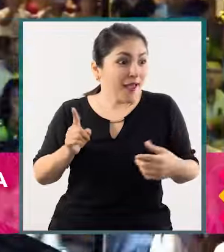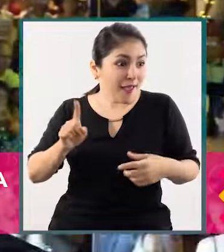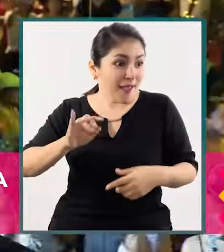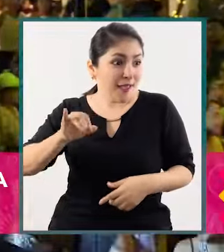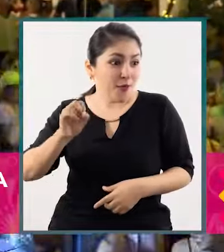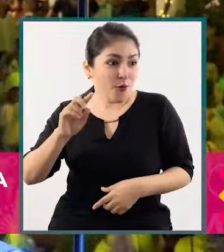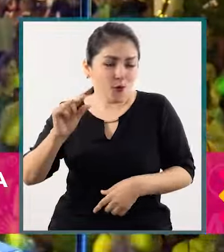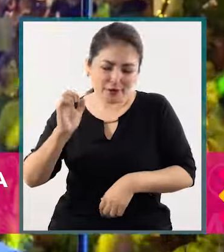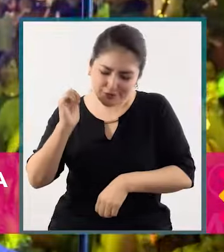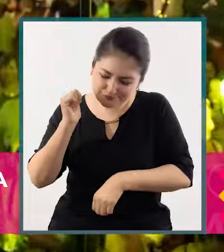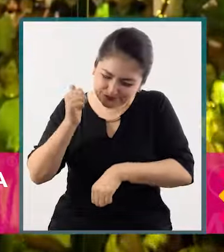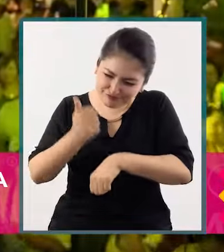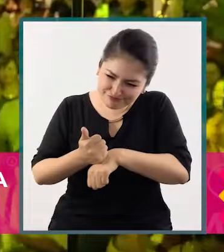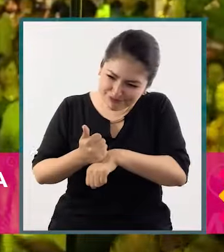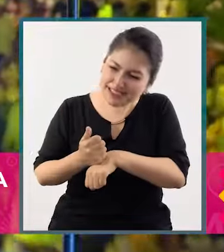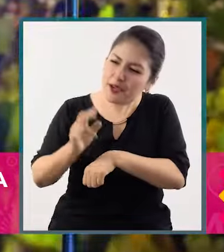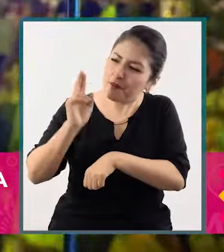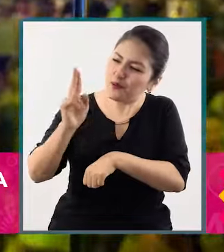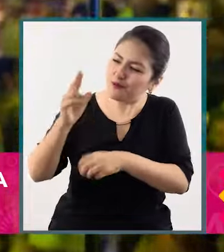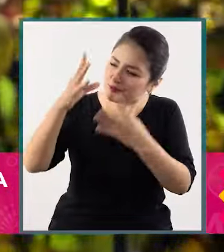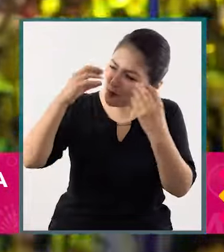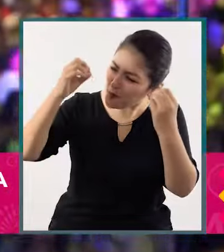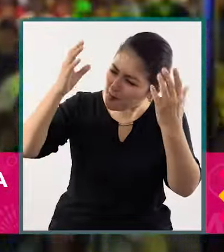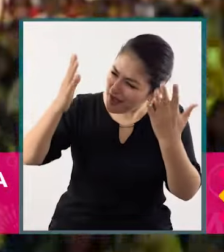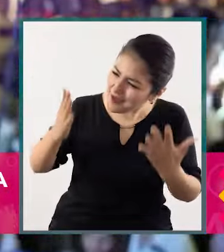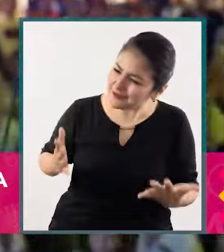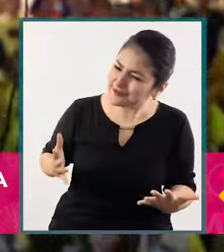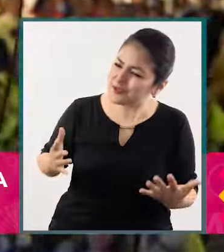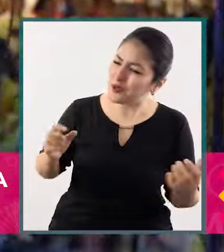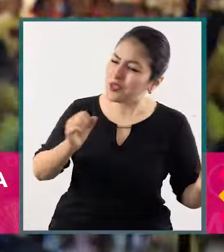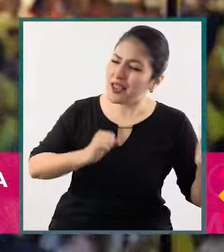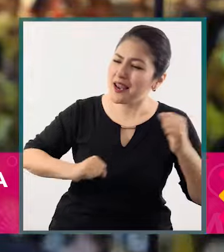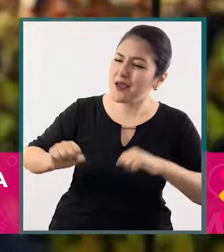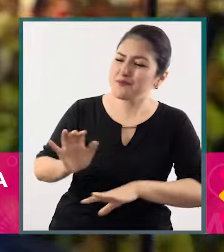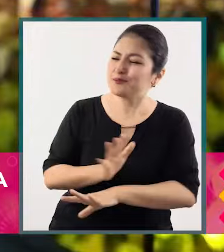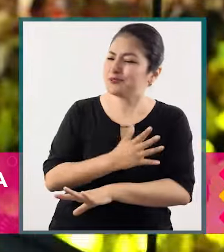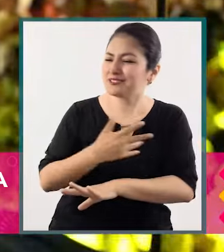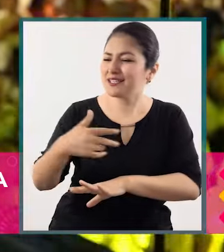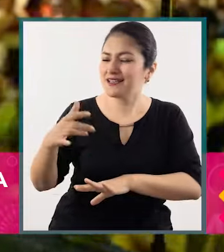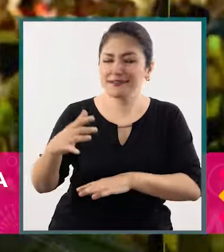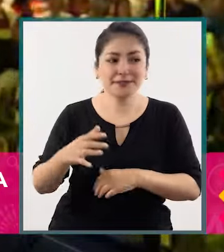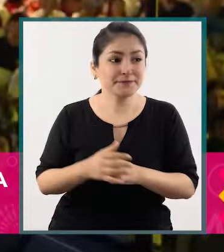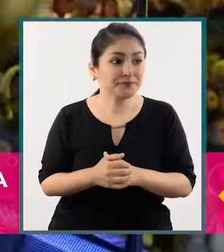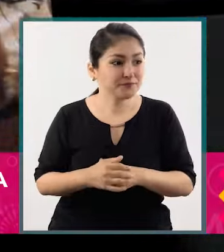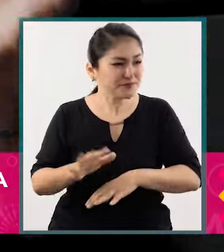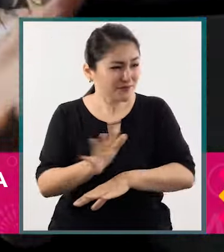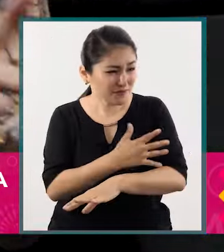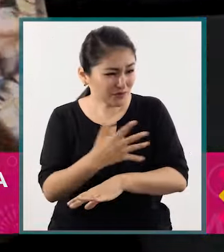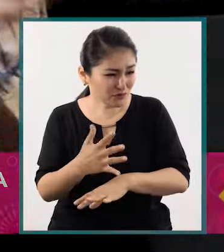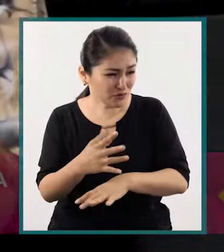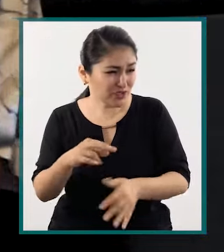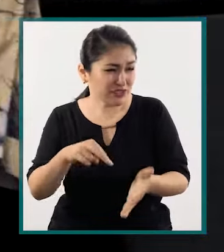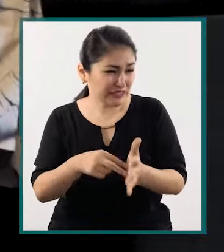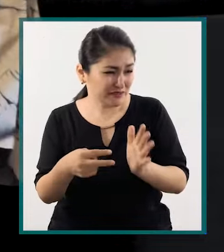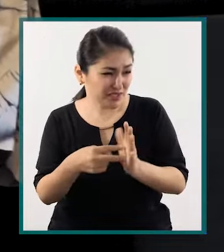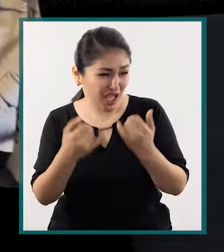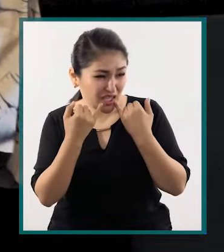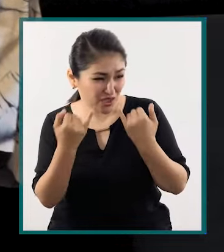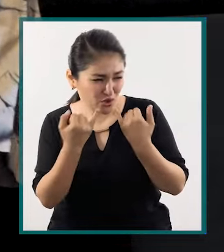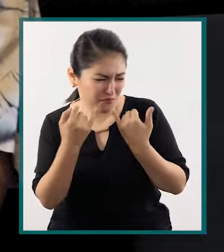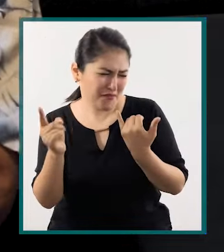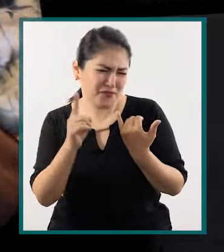Jorge es el maestro de la música amazónica. La música no tiene idiomas, no tiene